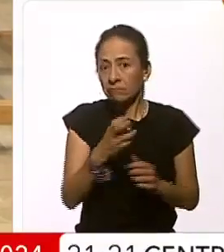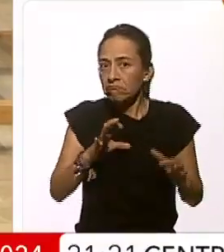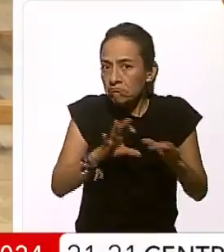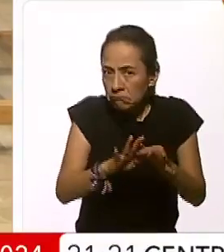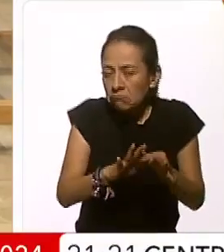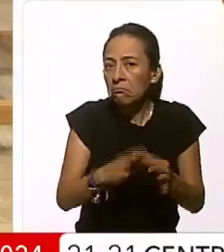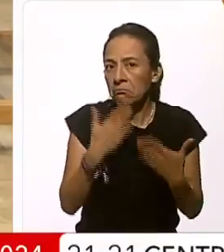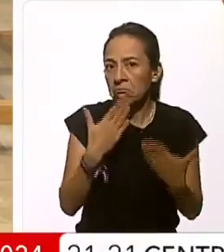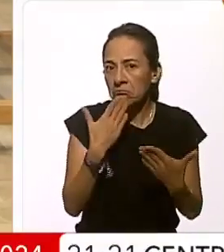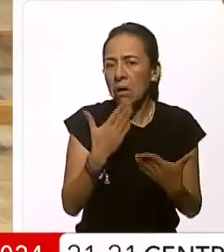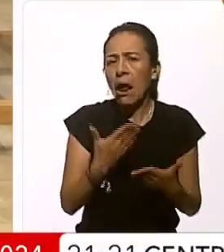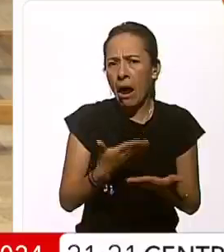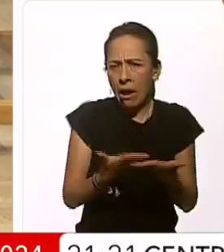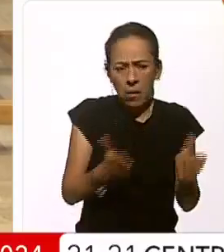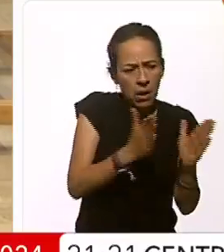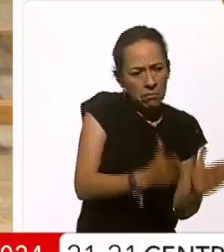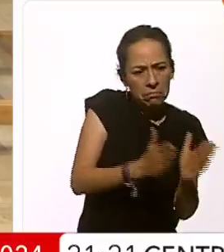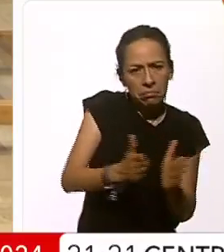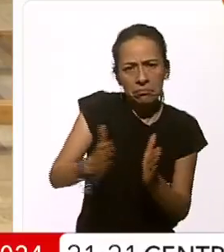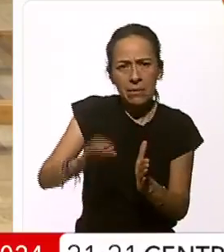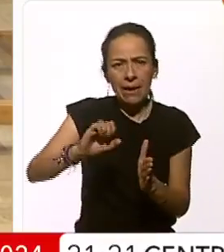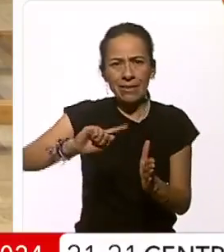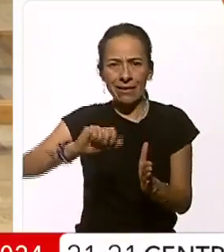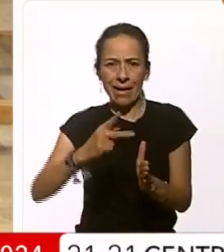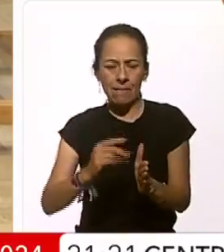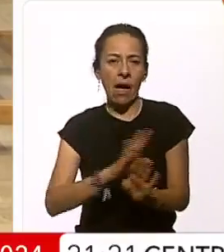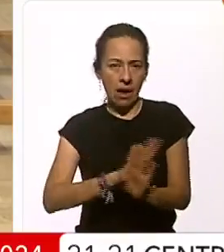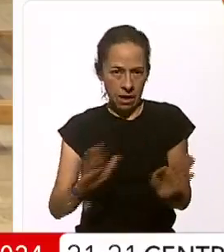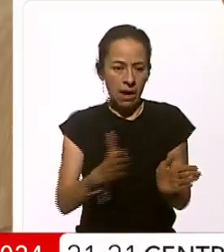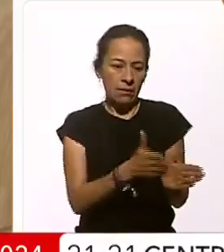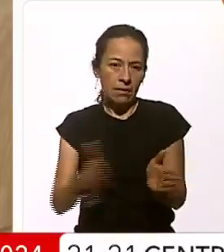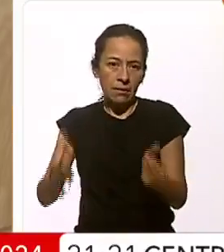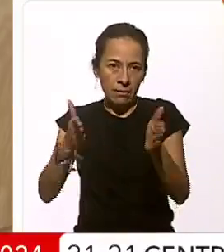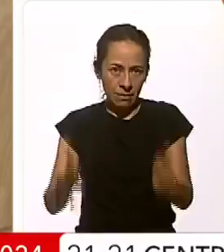ya de estos templos que les digo,